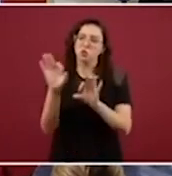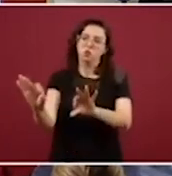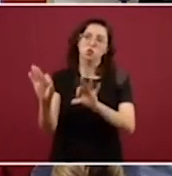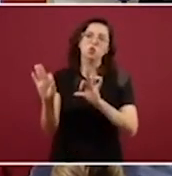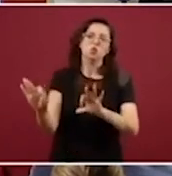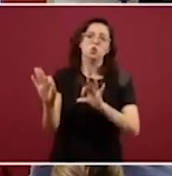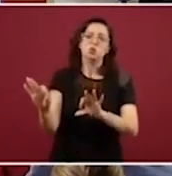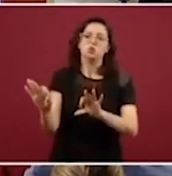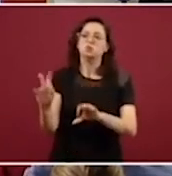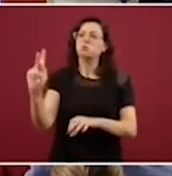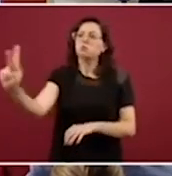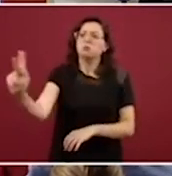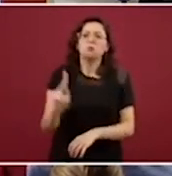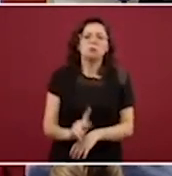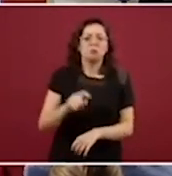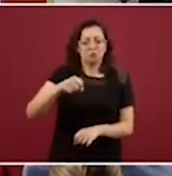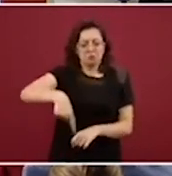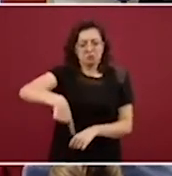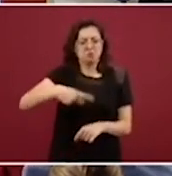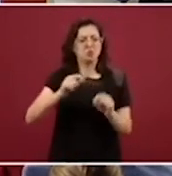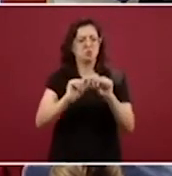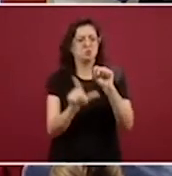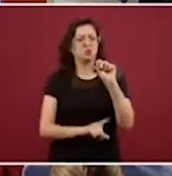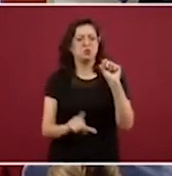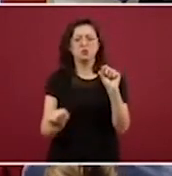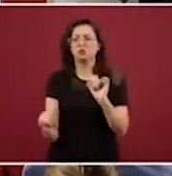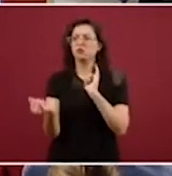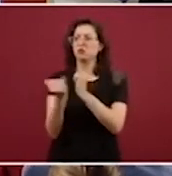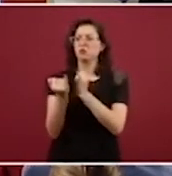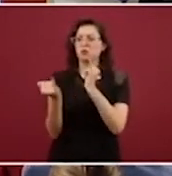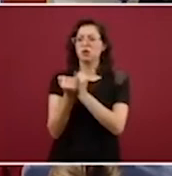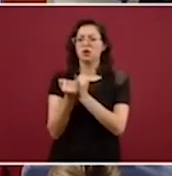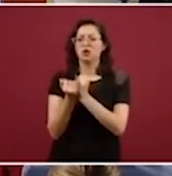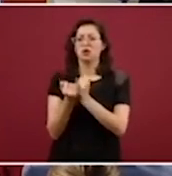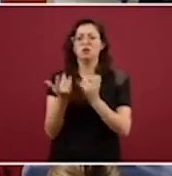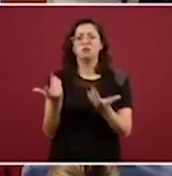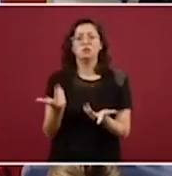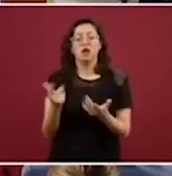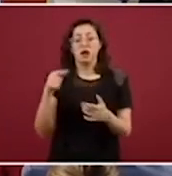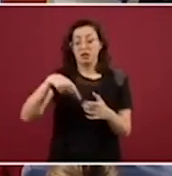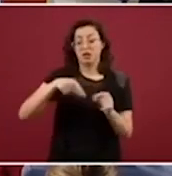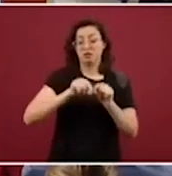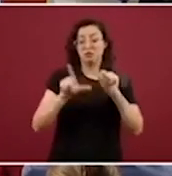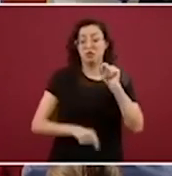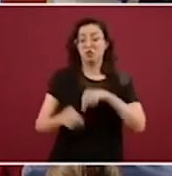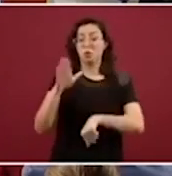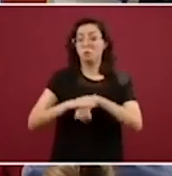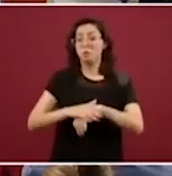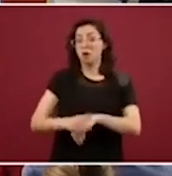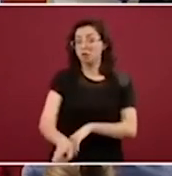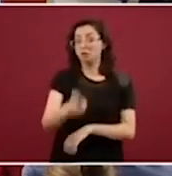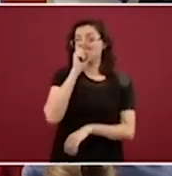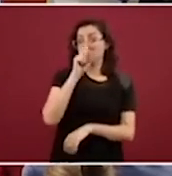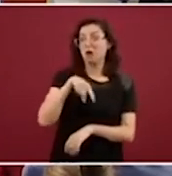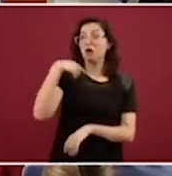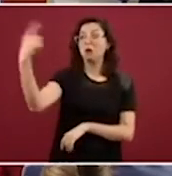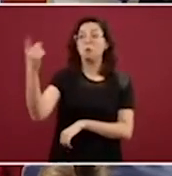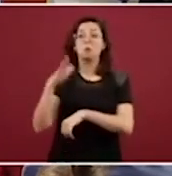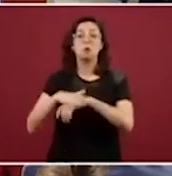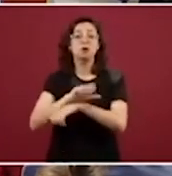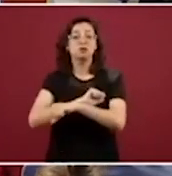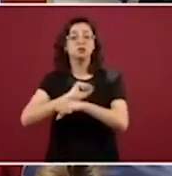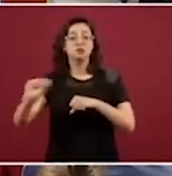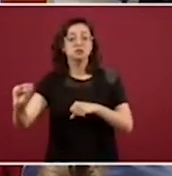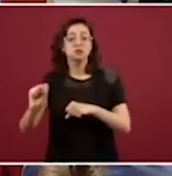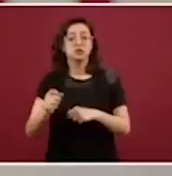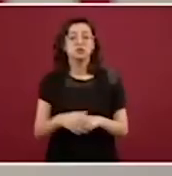son muy parecidas a las que estamos implantando en México, algunas incluso más leves de las que tenemos en México. Por ejemplo,